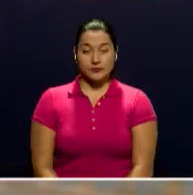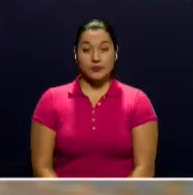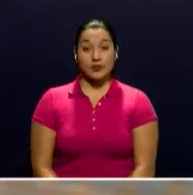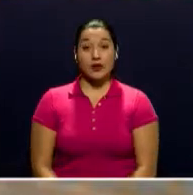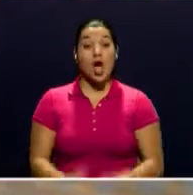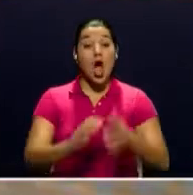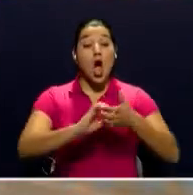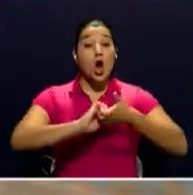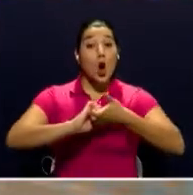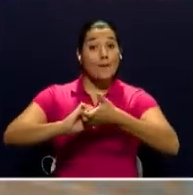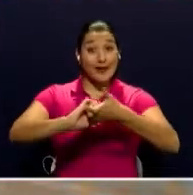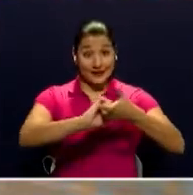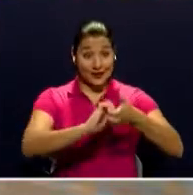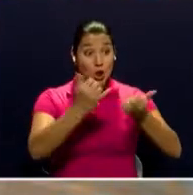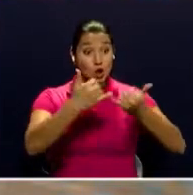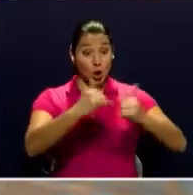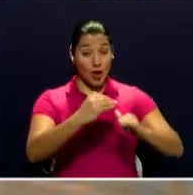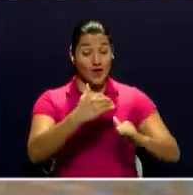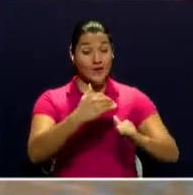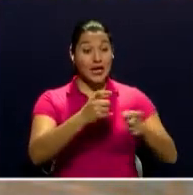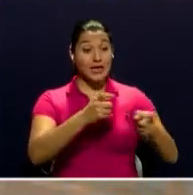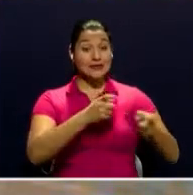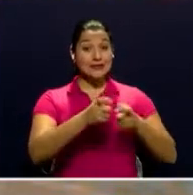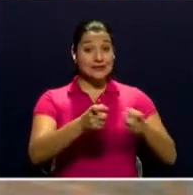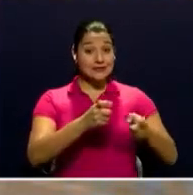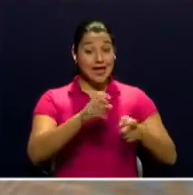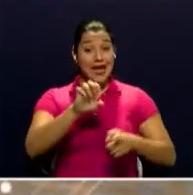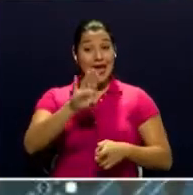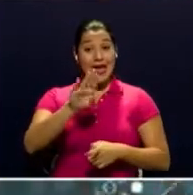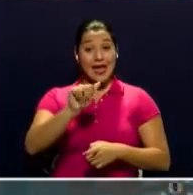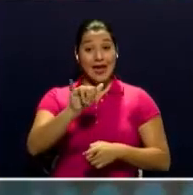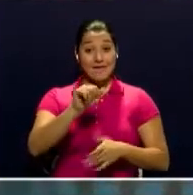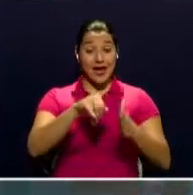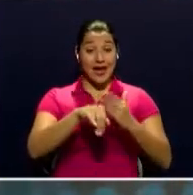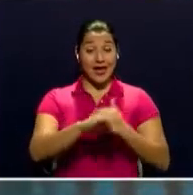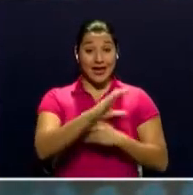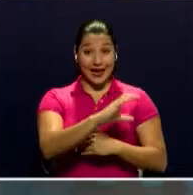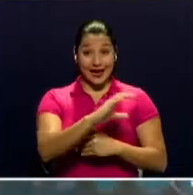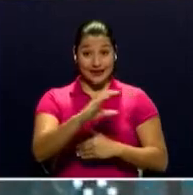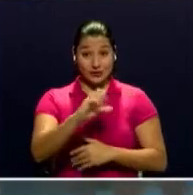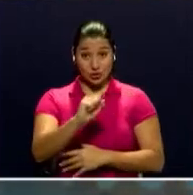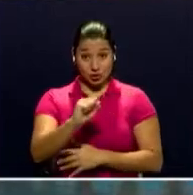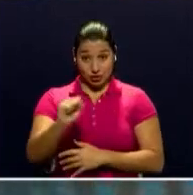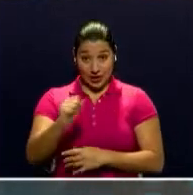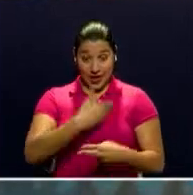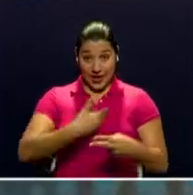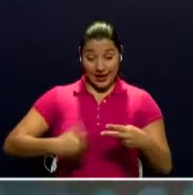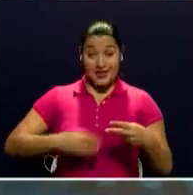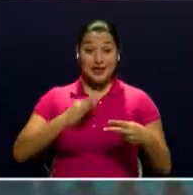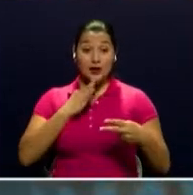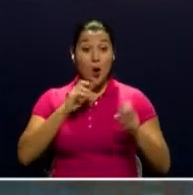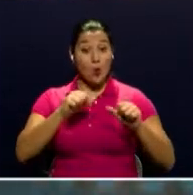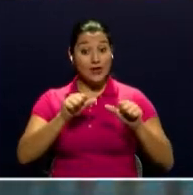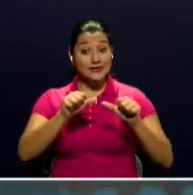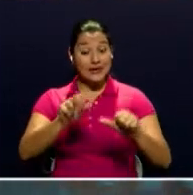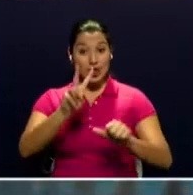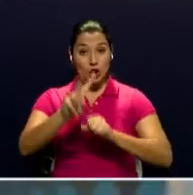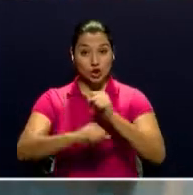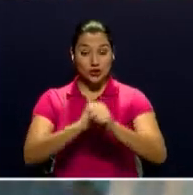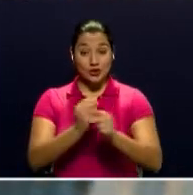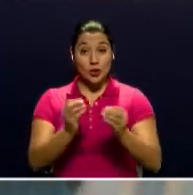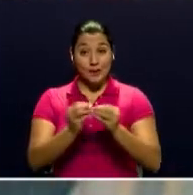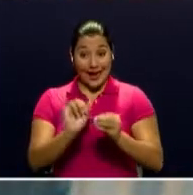Las cooperativas que aún administran los EBAIS de la Caja Costarricense de Seguro Social en Heredia y Tibás podrán hacerlo por 2 años más. Este